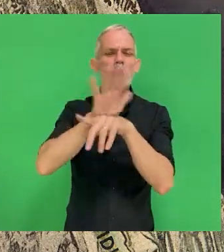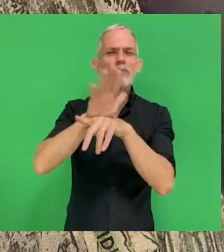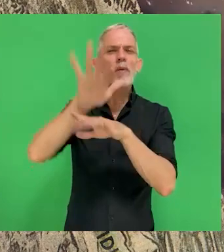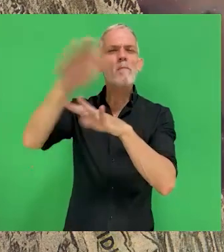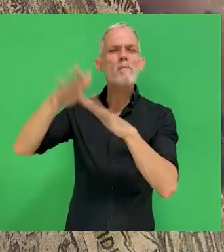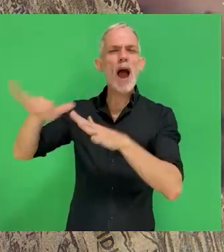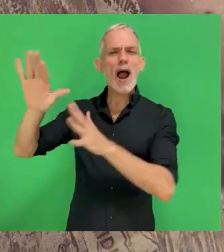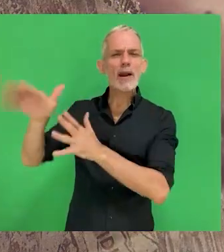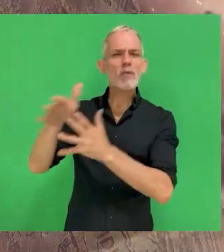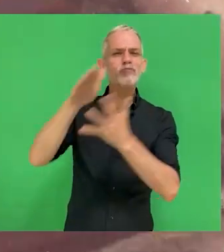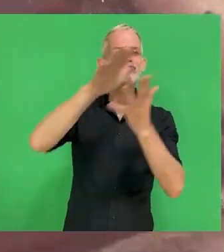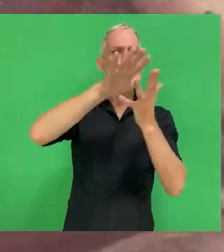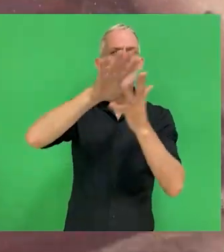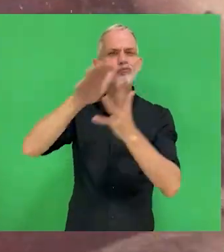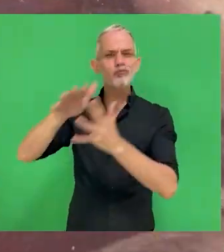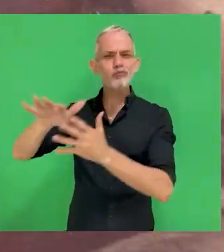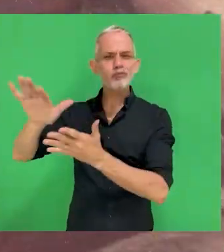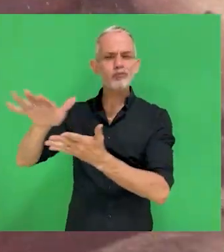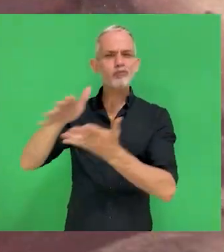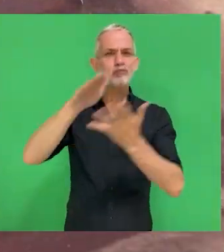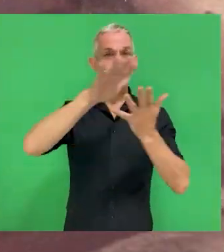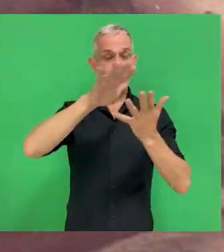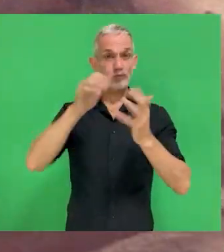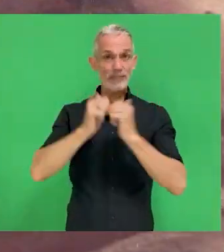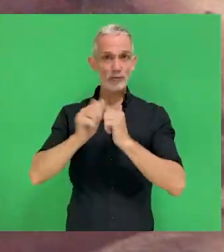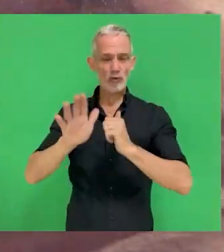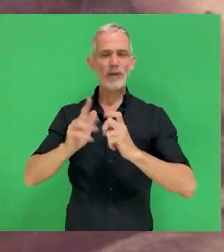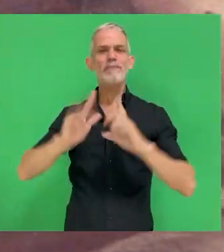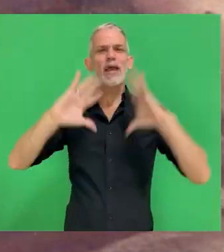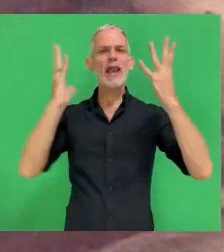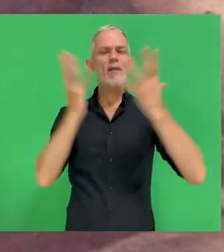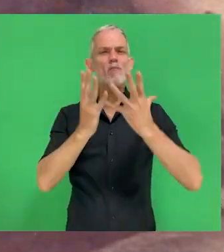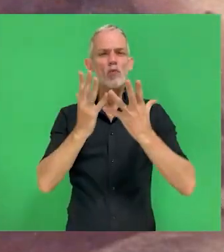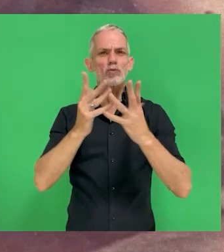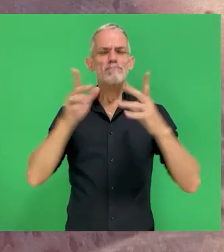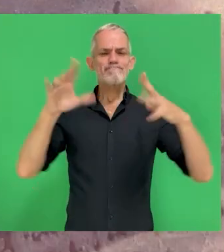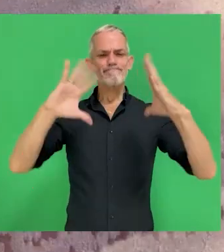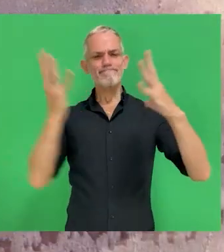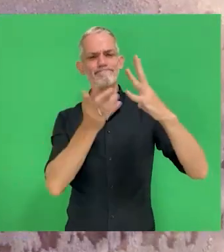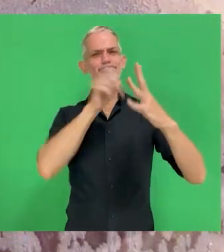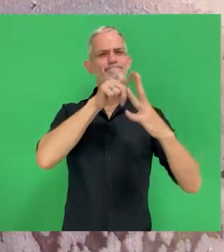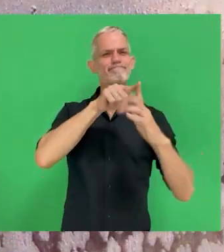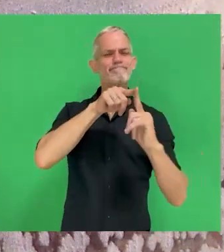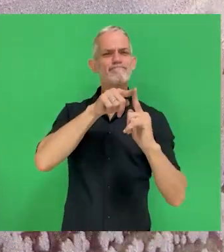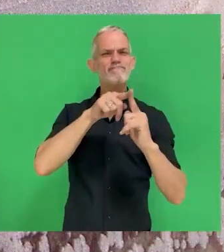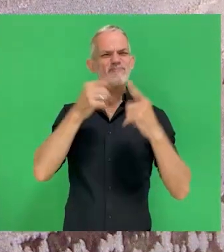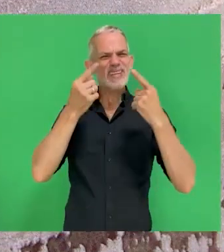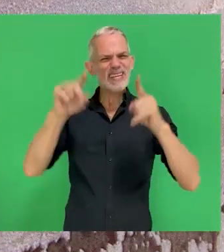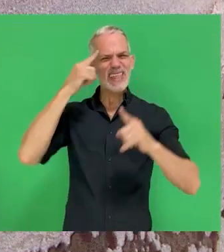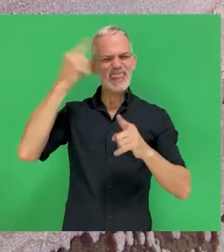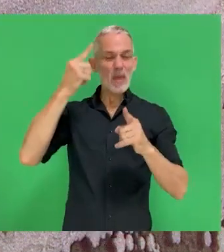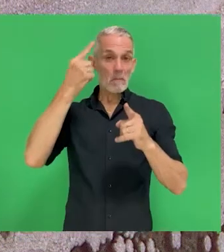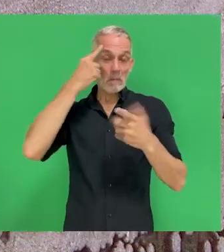oleadas. El planeta Tierra visto desde el espacio. El mundo occidental ha acuñado la idea